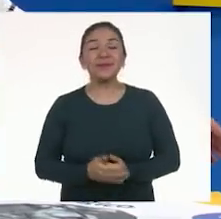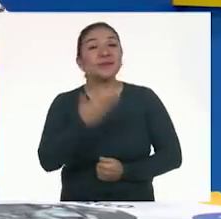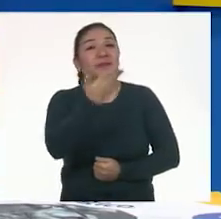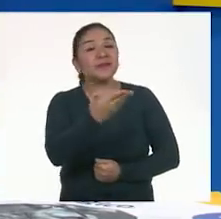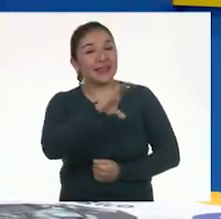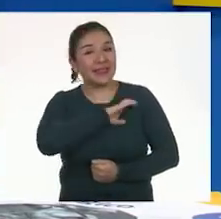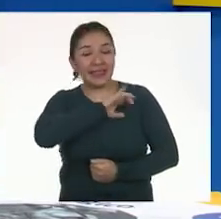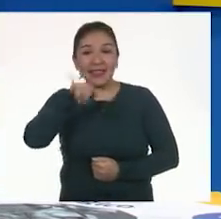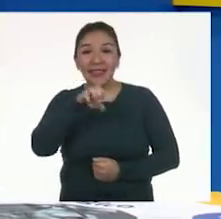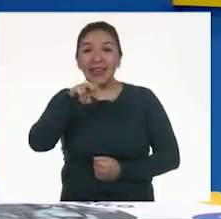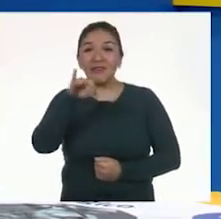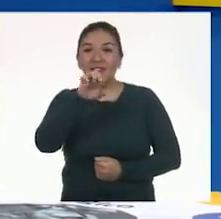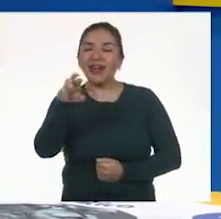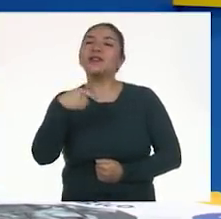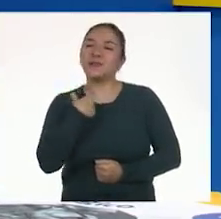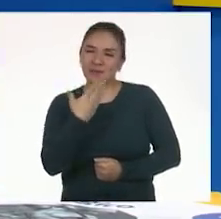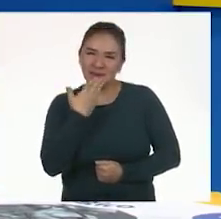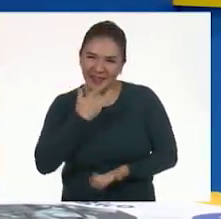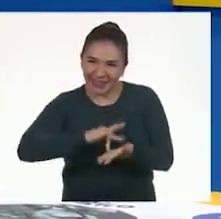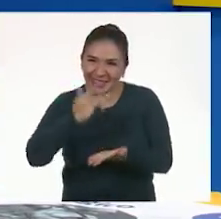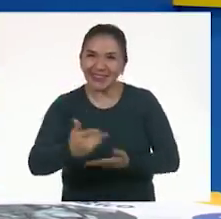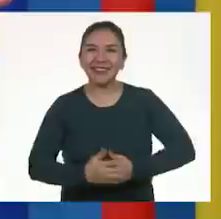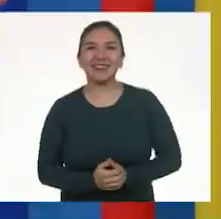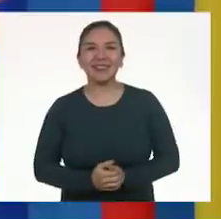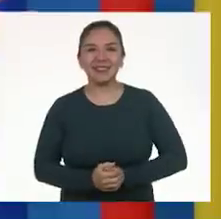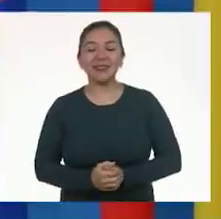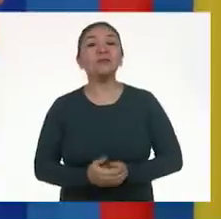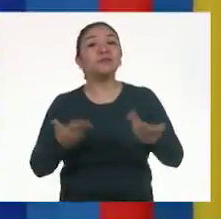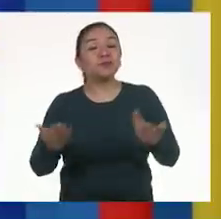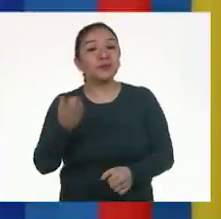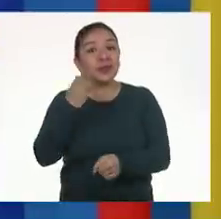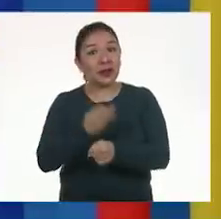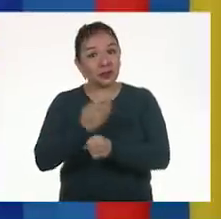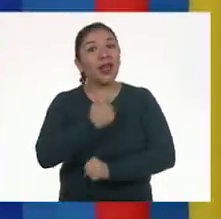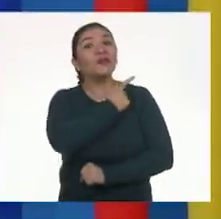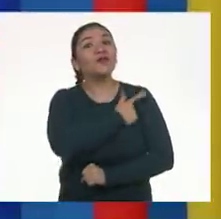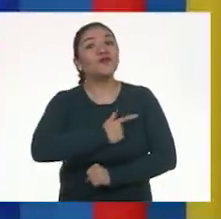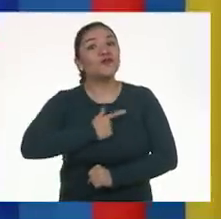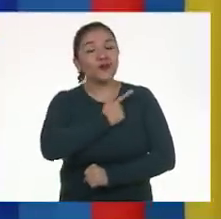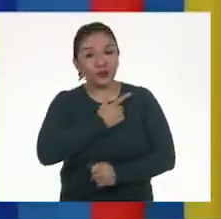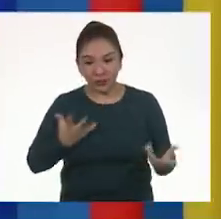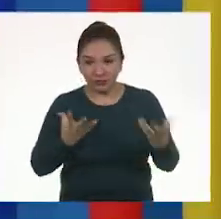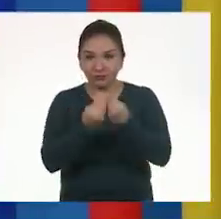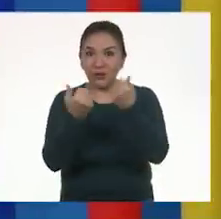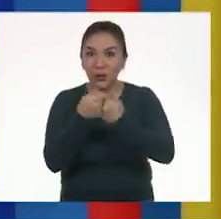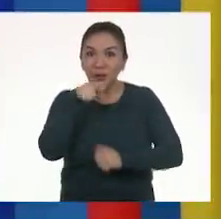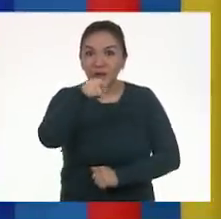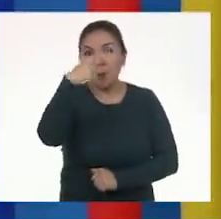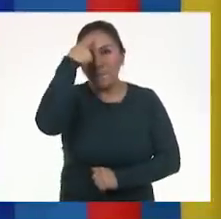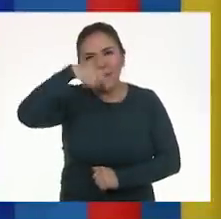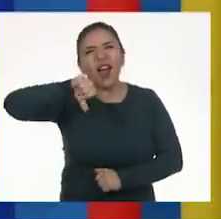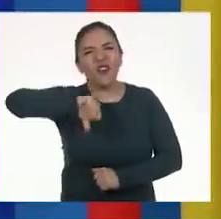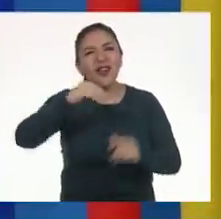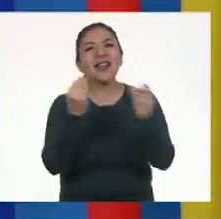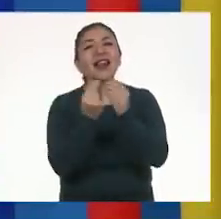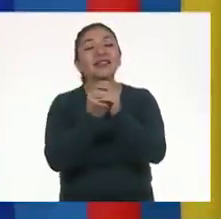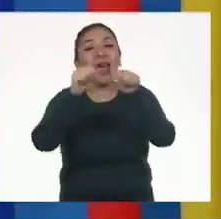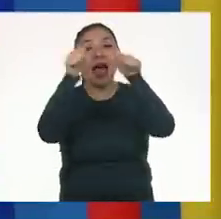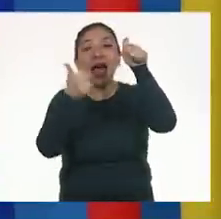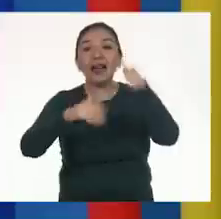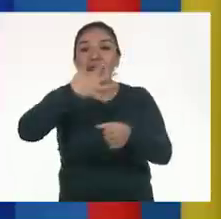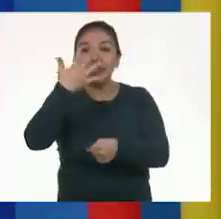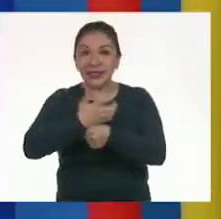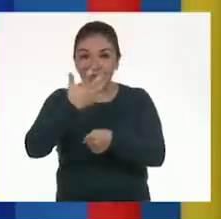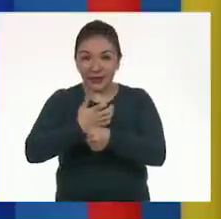queridísima Jennifer, muy bien, muchísimas gracias. Pues vamos a tener el gusto de estar con ustedes en esta clase de artes de quinto